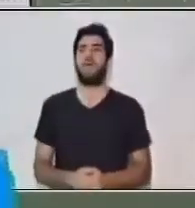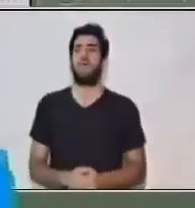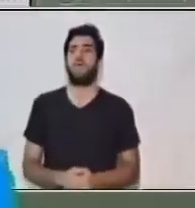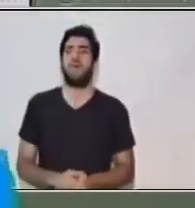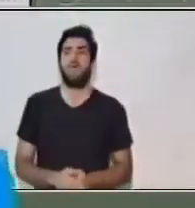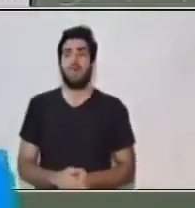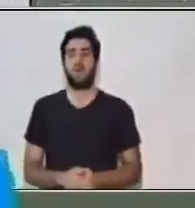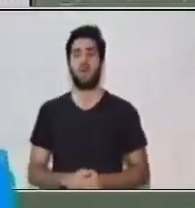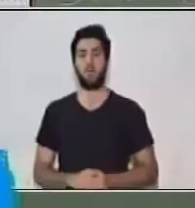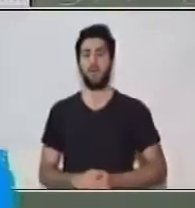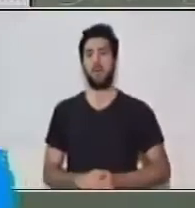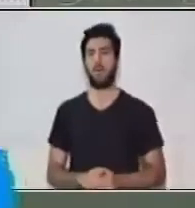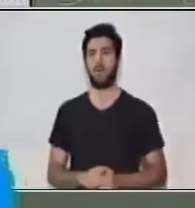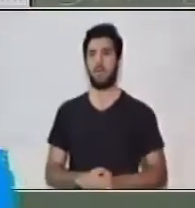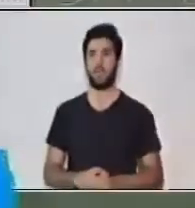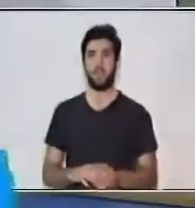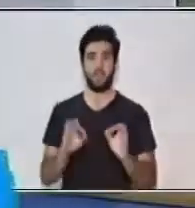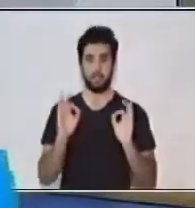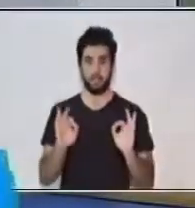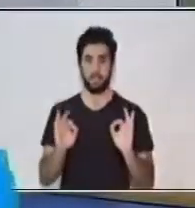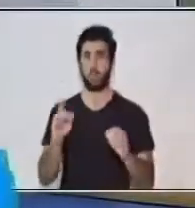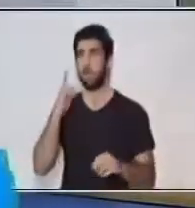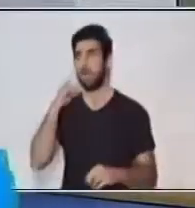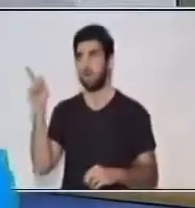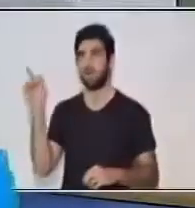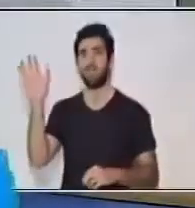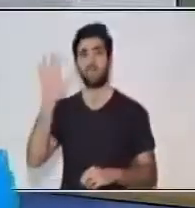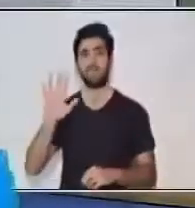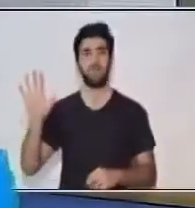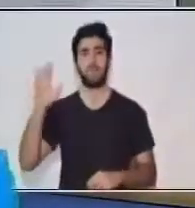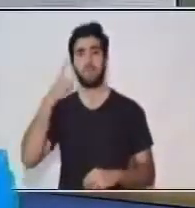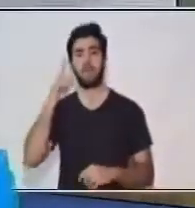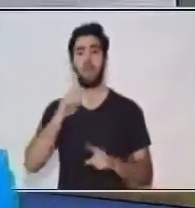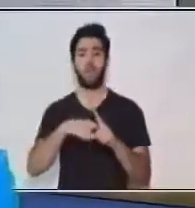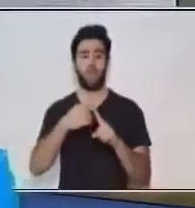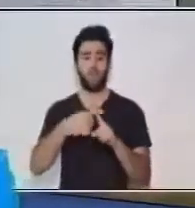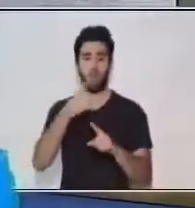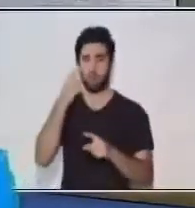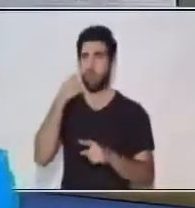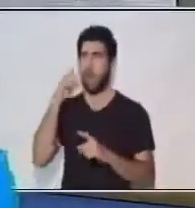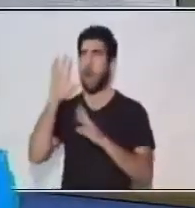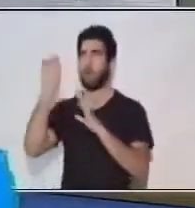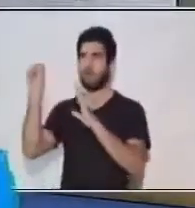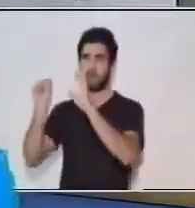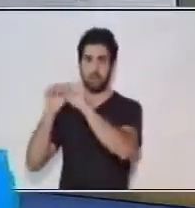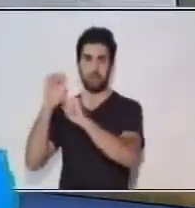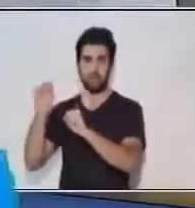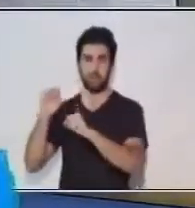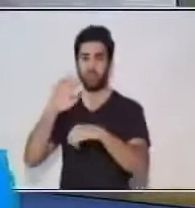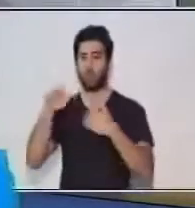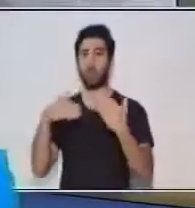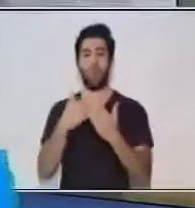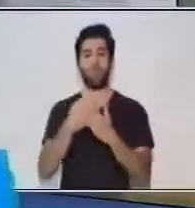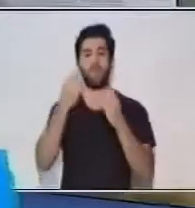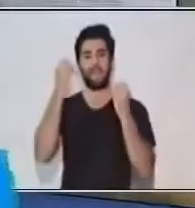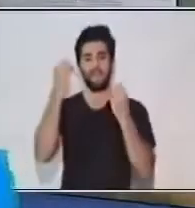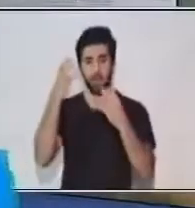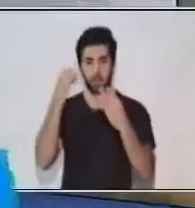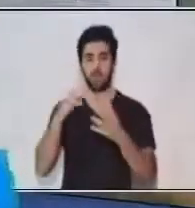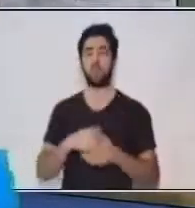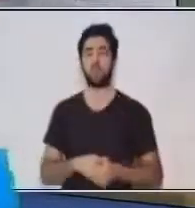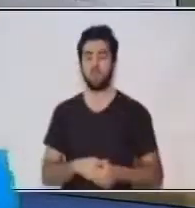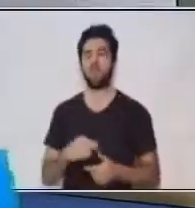eje X positivo. Esto nos va a servir al momento de que estemos observando nuestros datos. Como nuestro tema es suma de